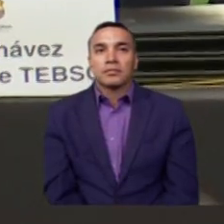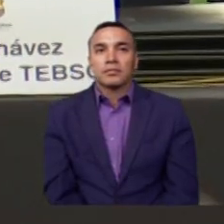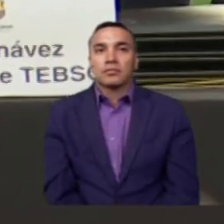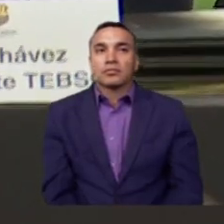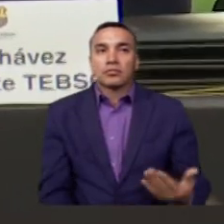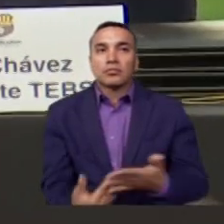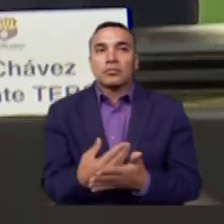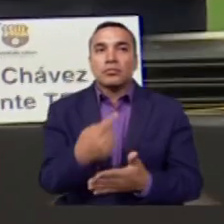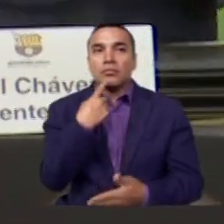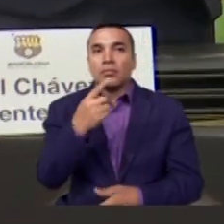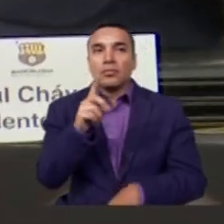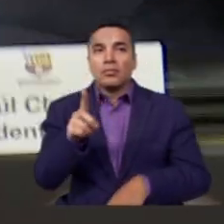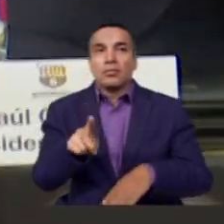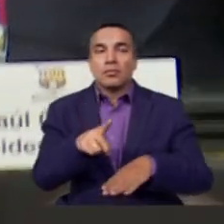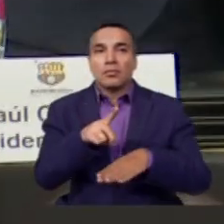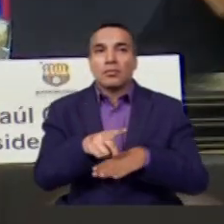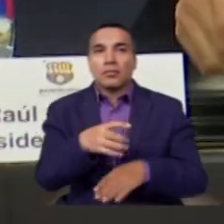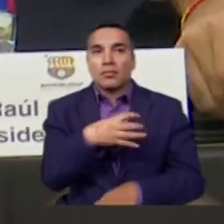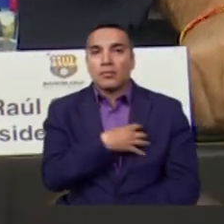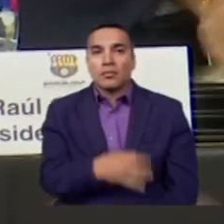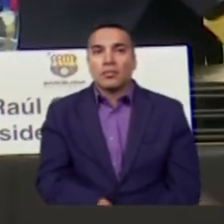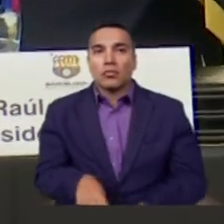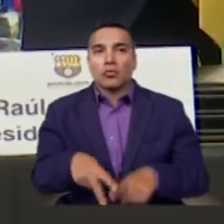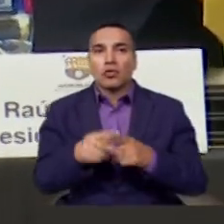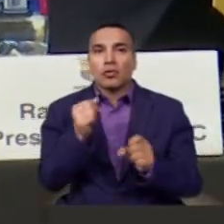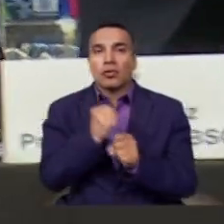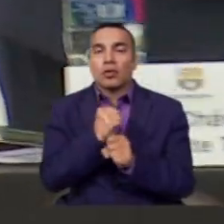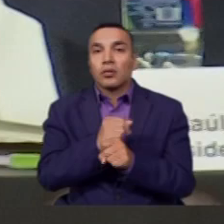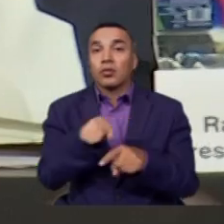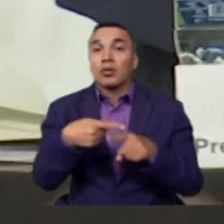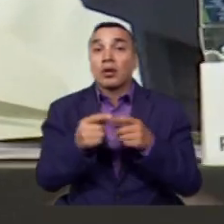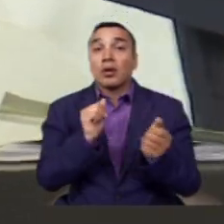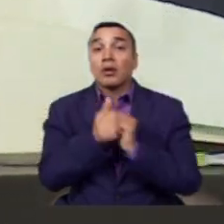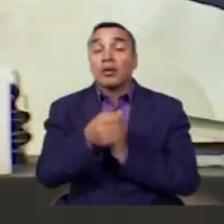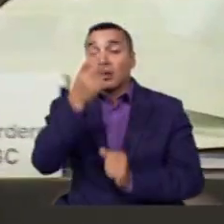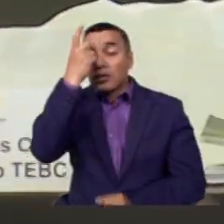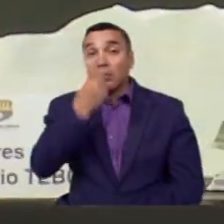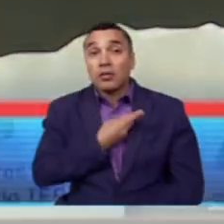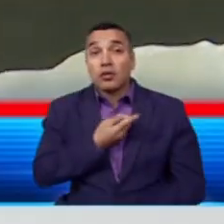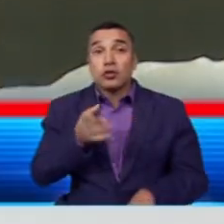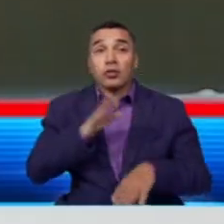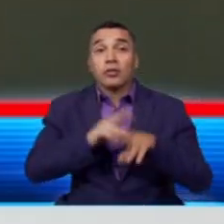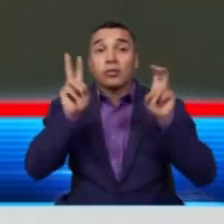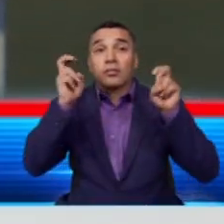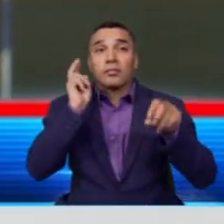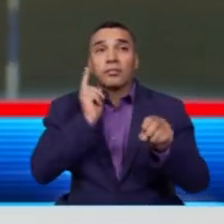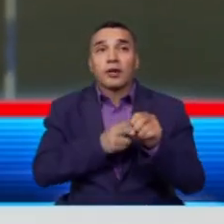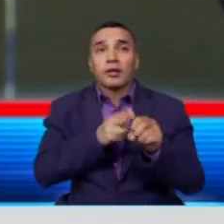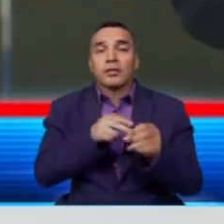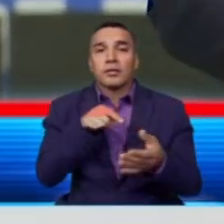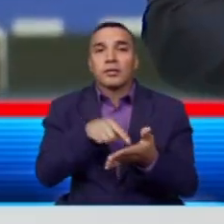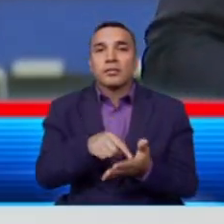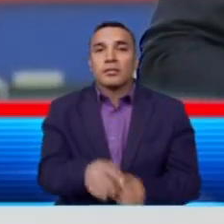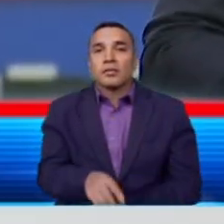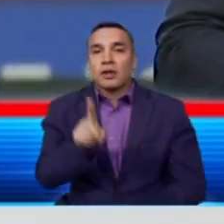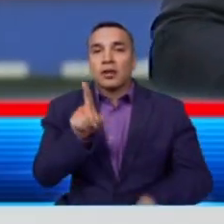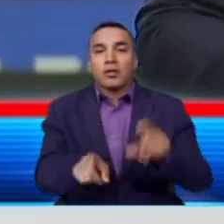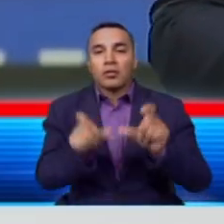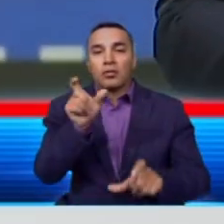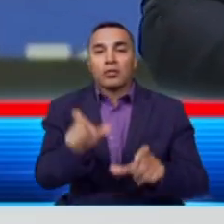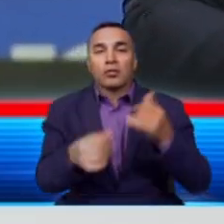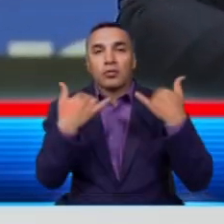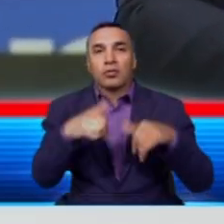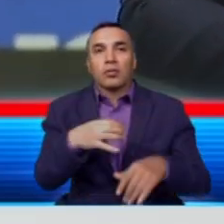El nuevo directorio de Barcelona Sporting Club empezará a tomar decisiones deportivas en relación a la participación activa de algún jugador